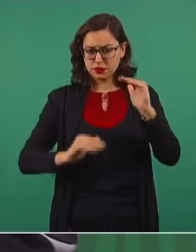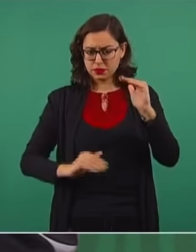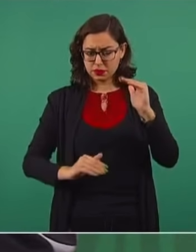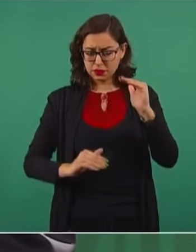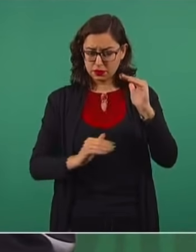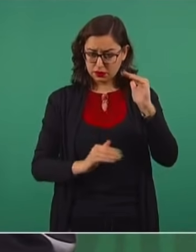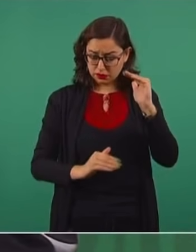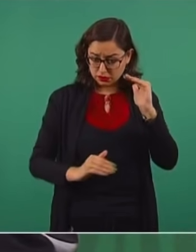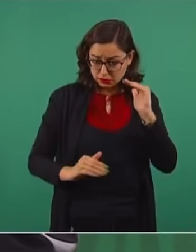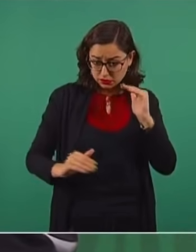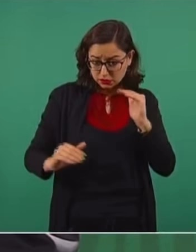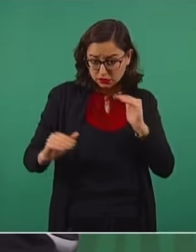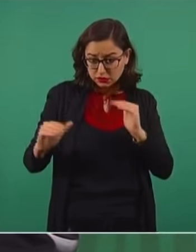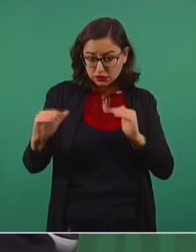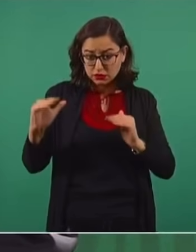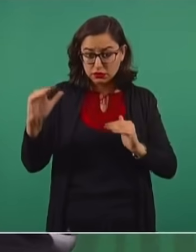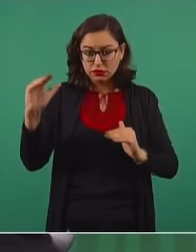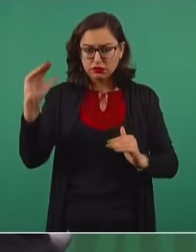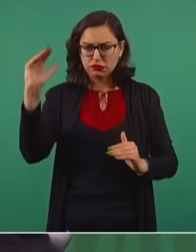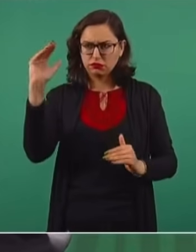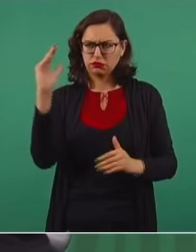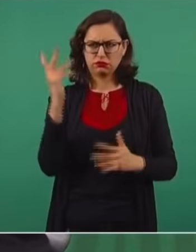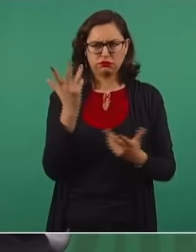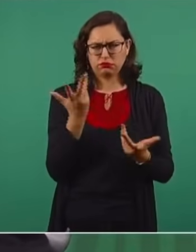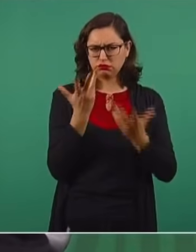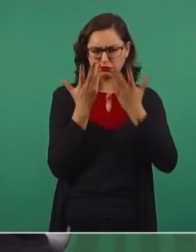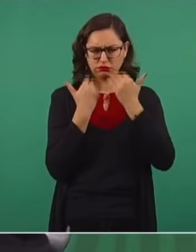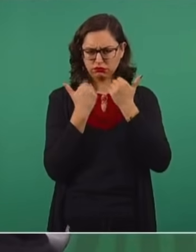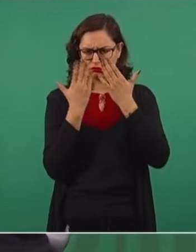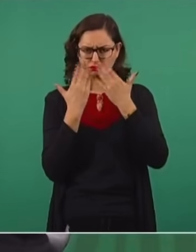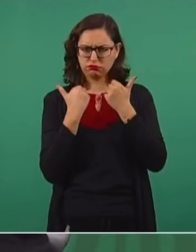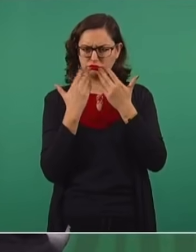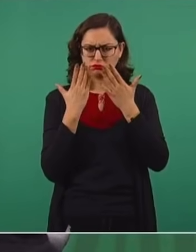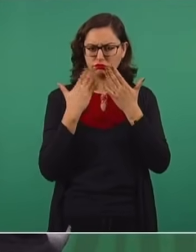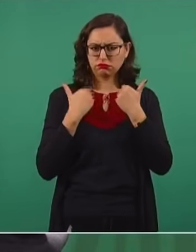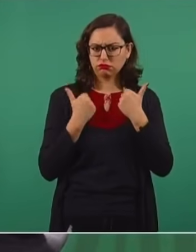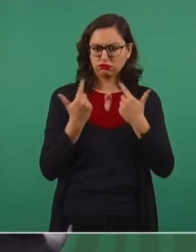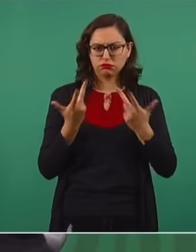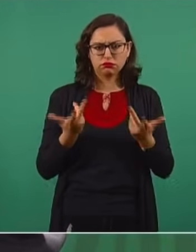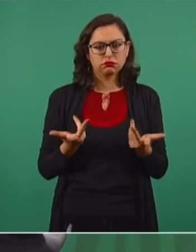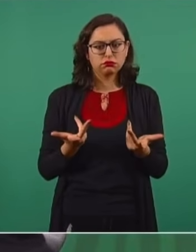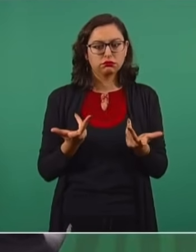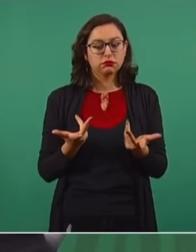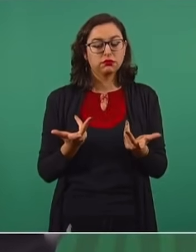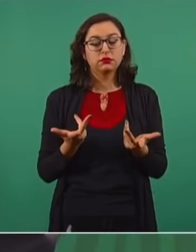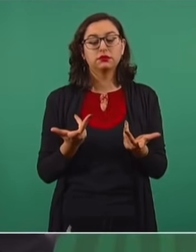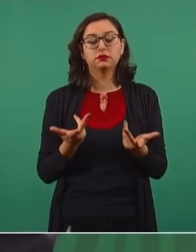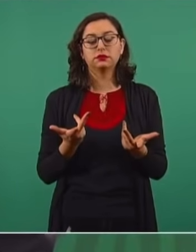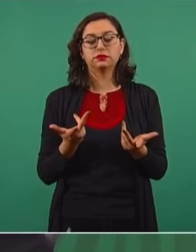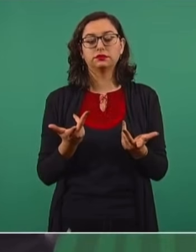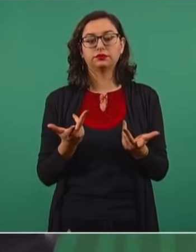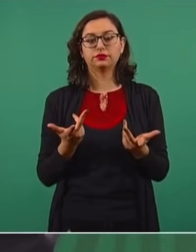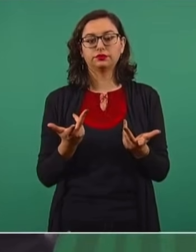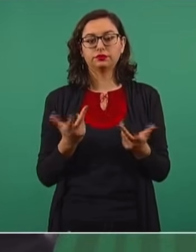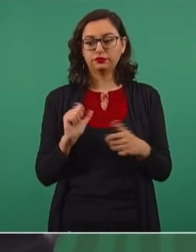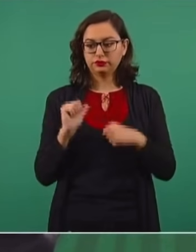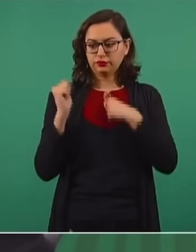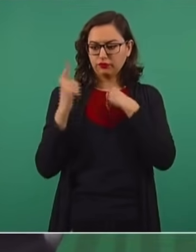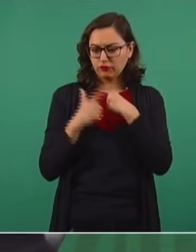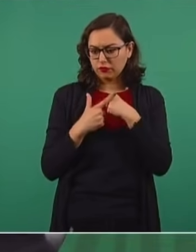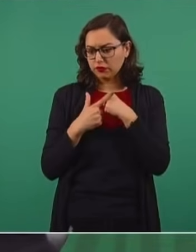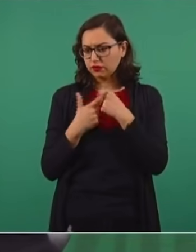este indicios no hay y elementos